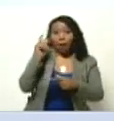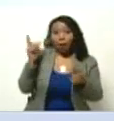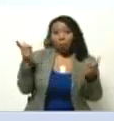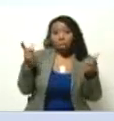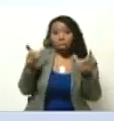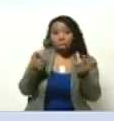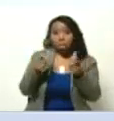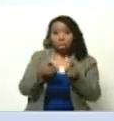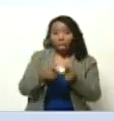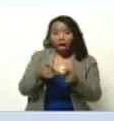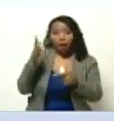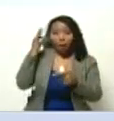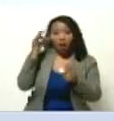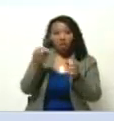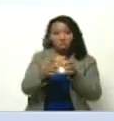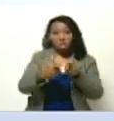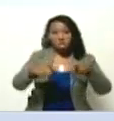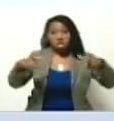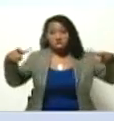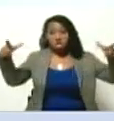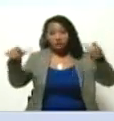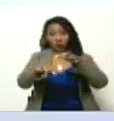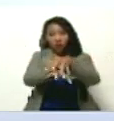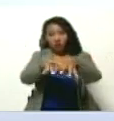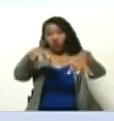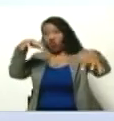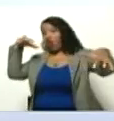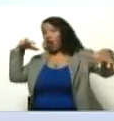uno preguntaba por las mujeres,